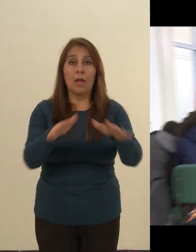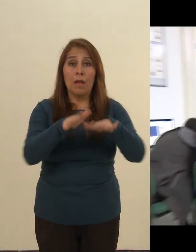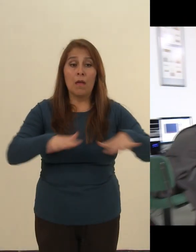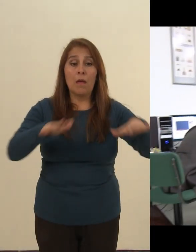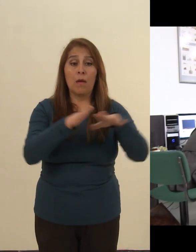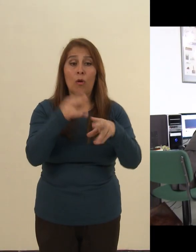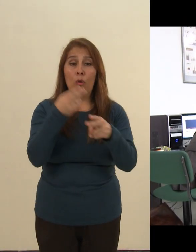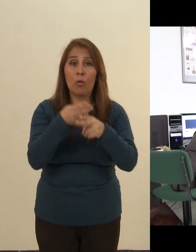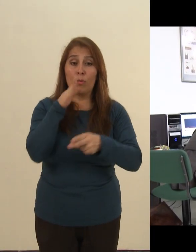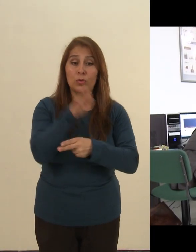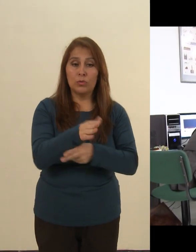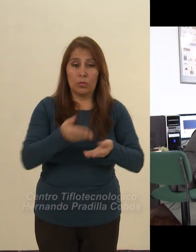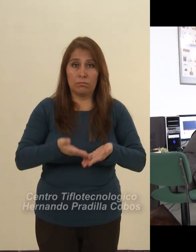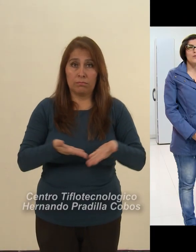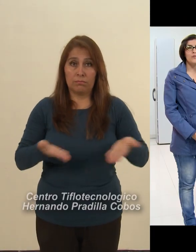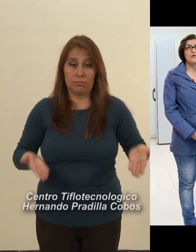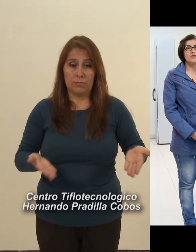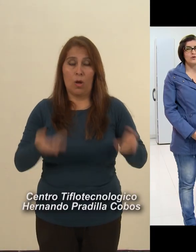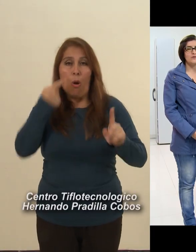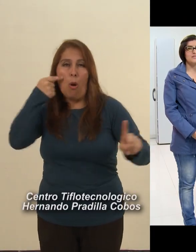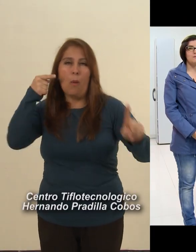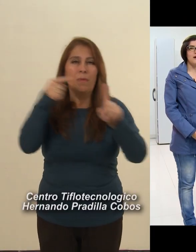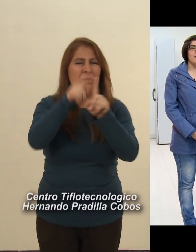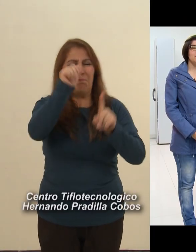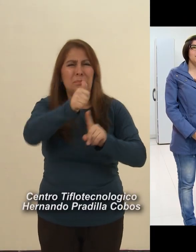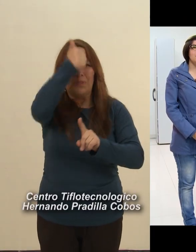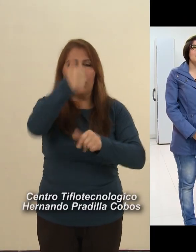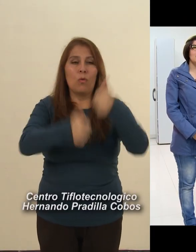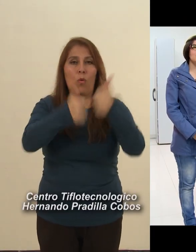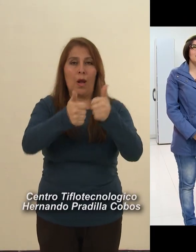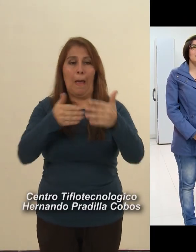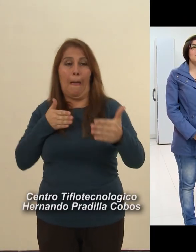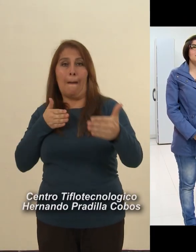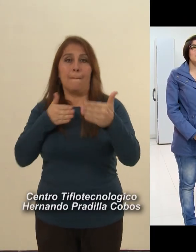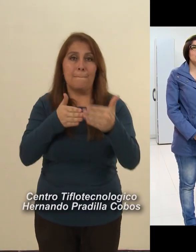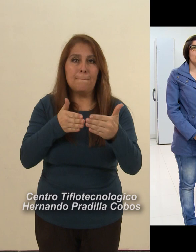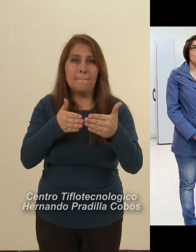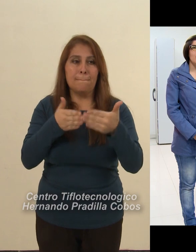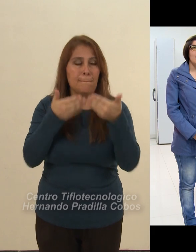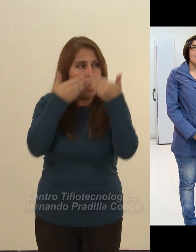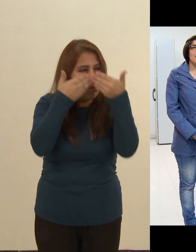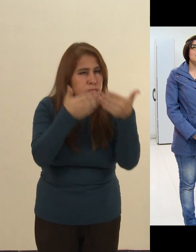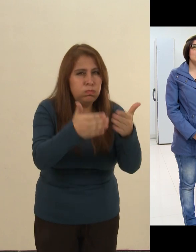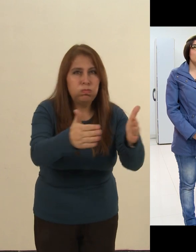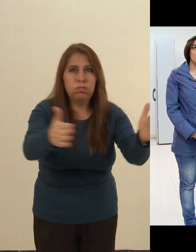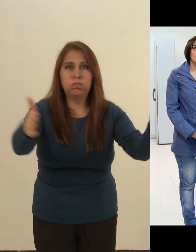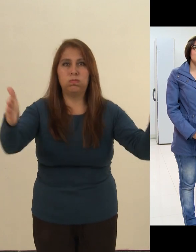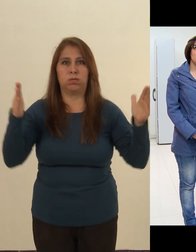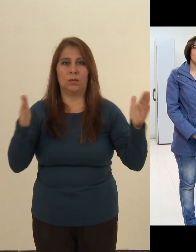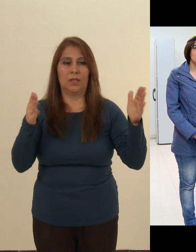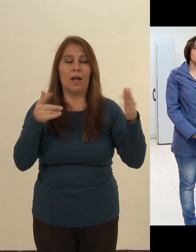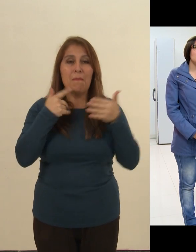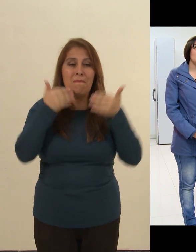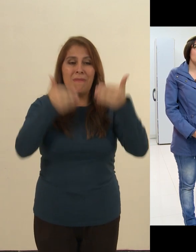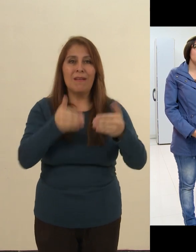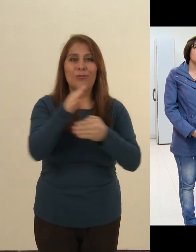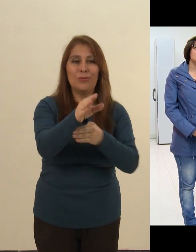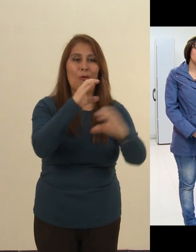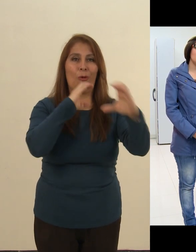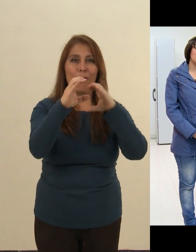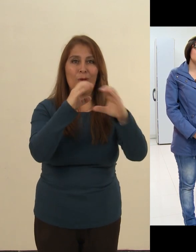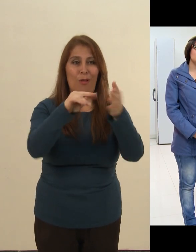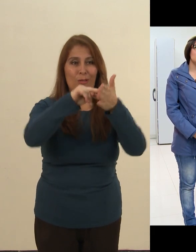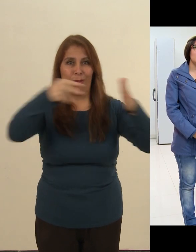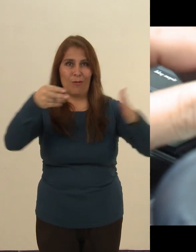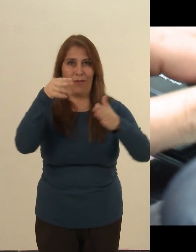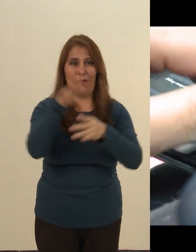El Centro Hernando Praed Jacobos tiene como propósito principal minimizar las barreras de acceso a las tecnologías de la información y la